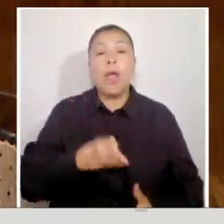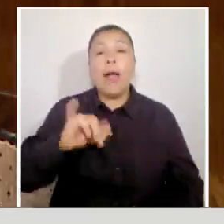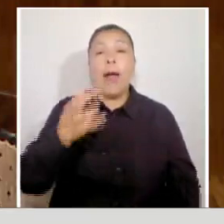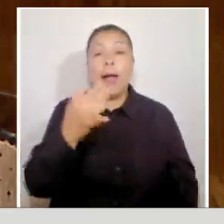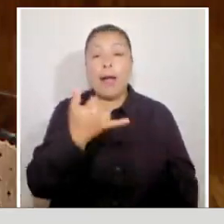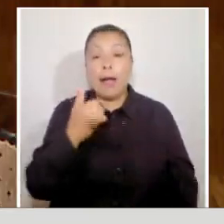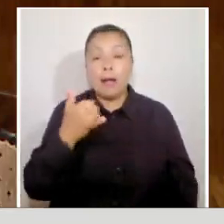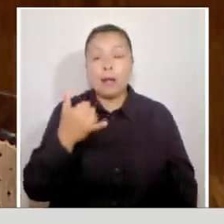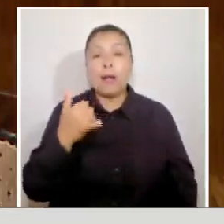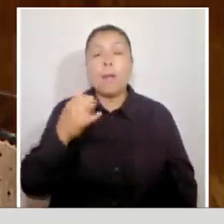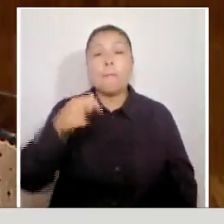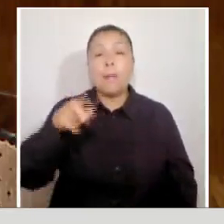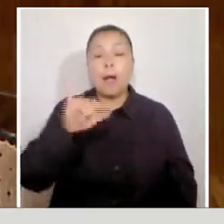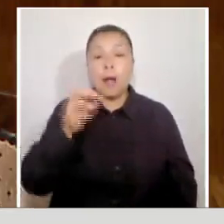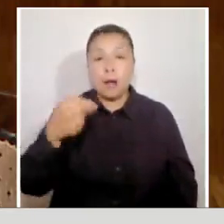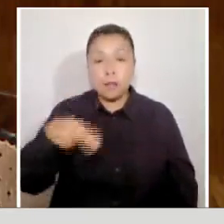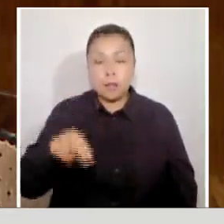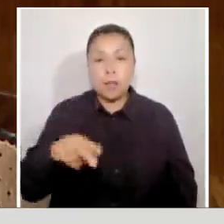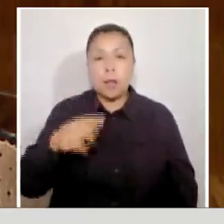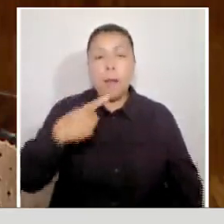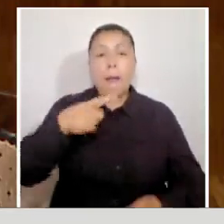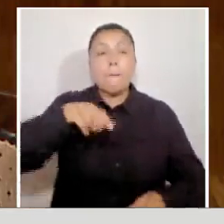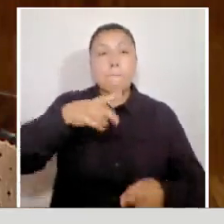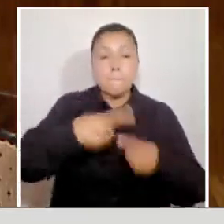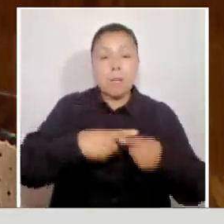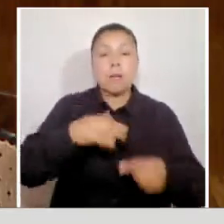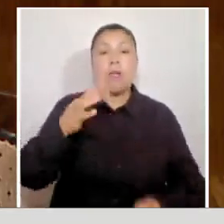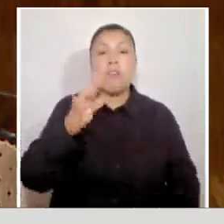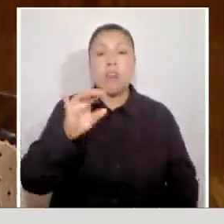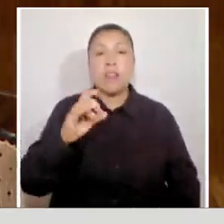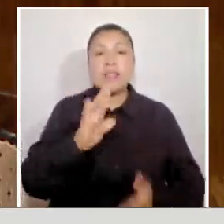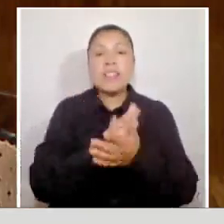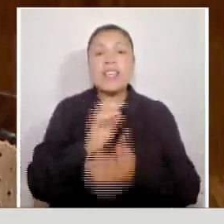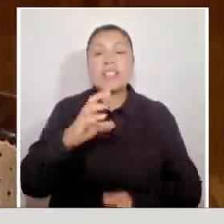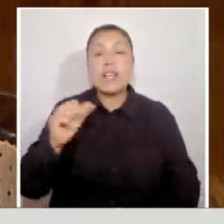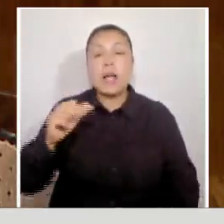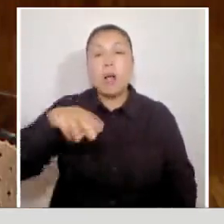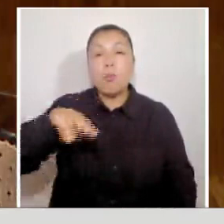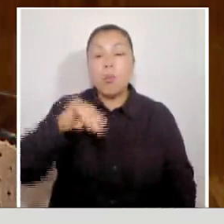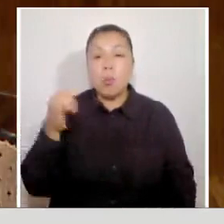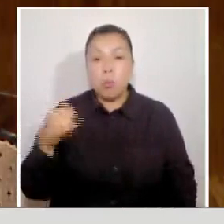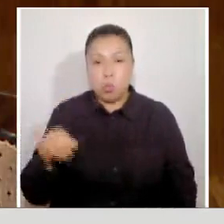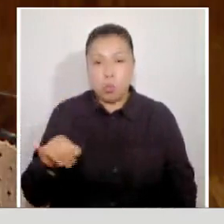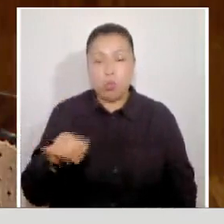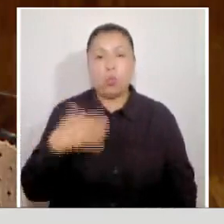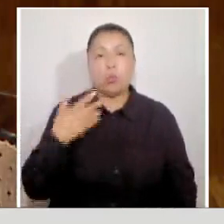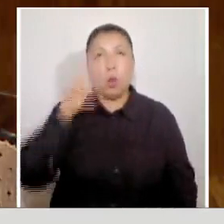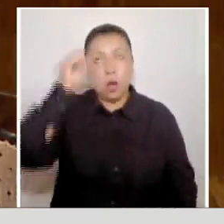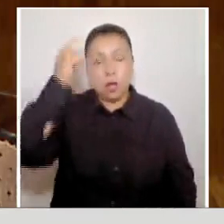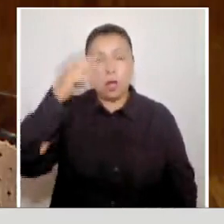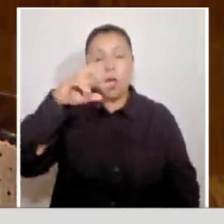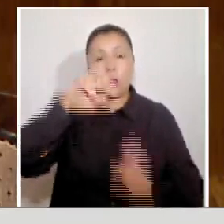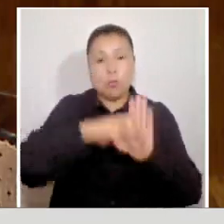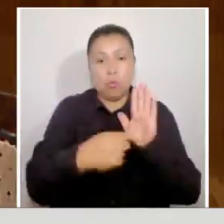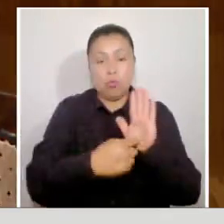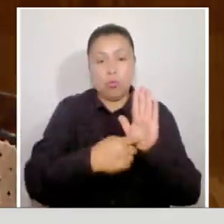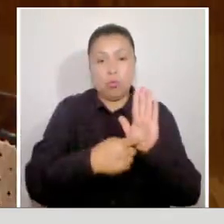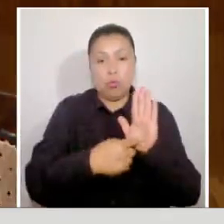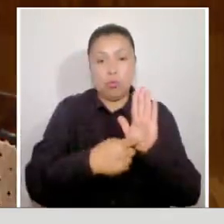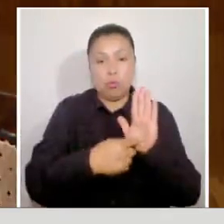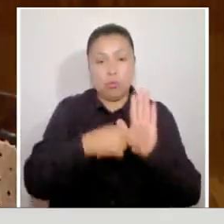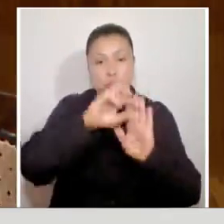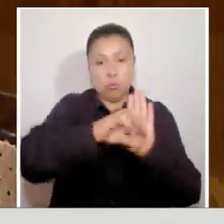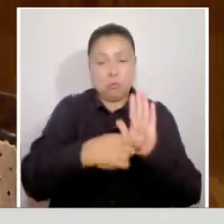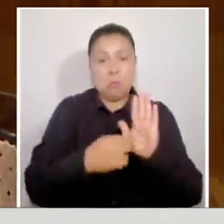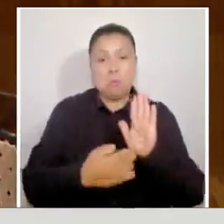Carol Claudia yan muz motivó a los autores de esta iniciativa para presentar